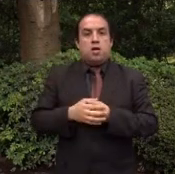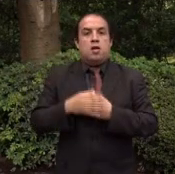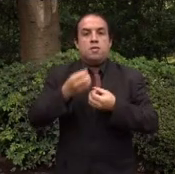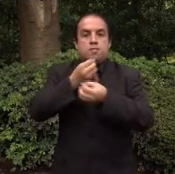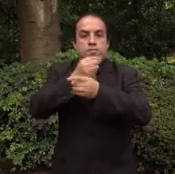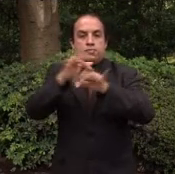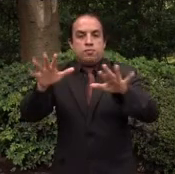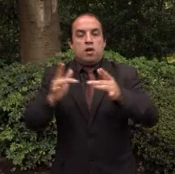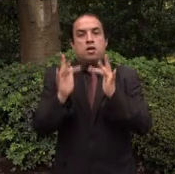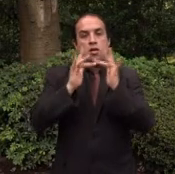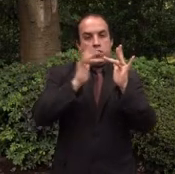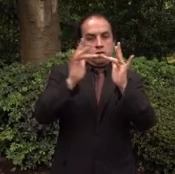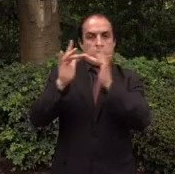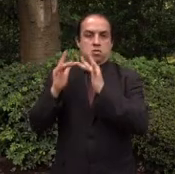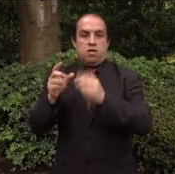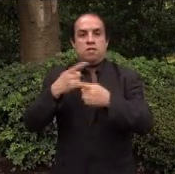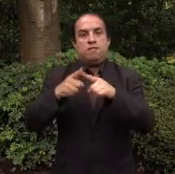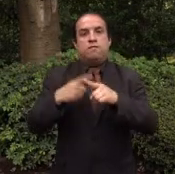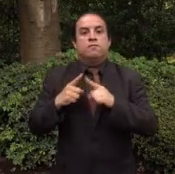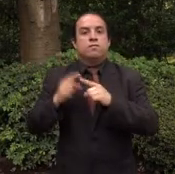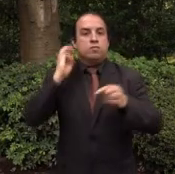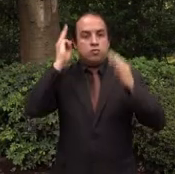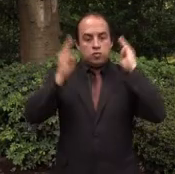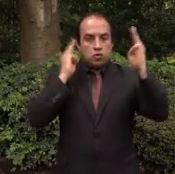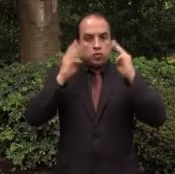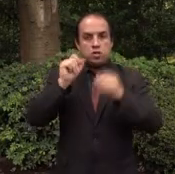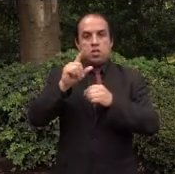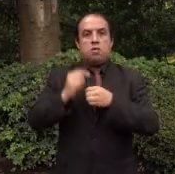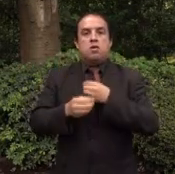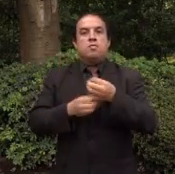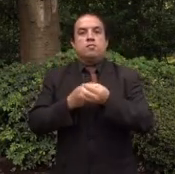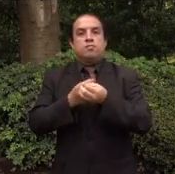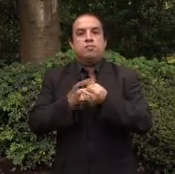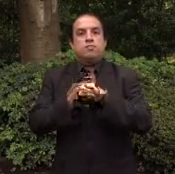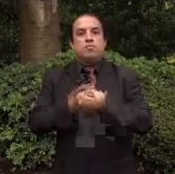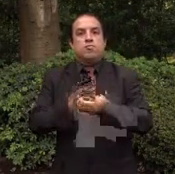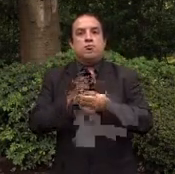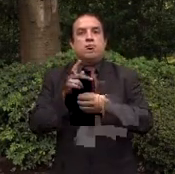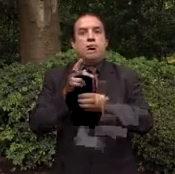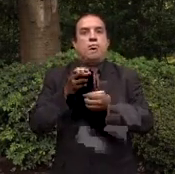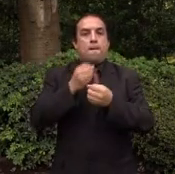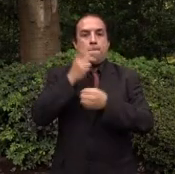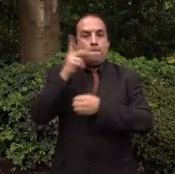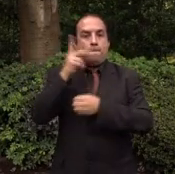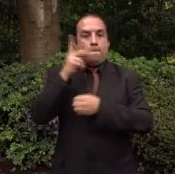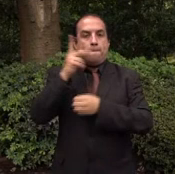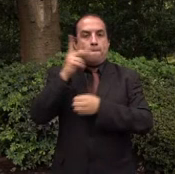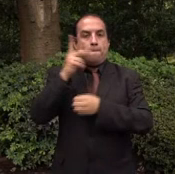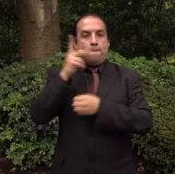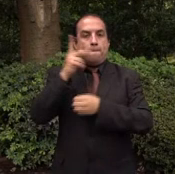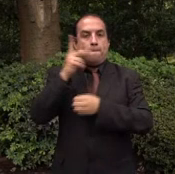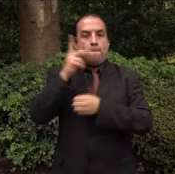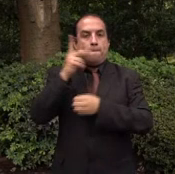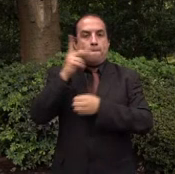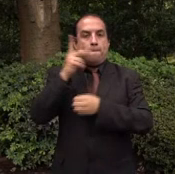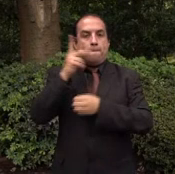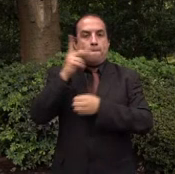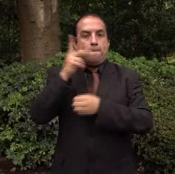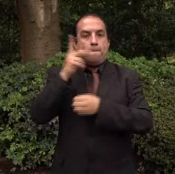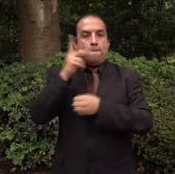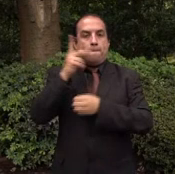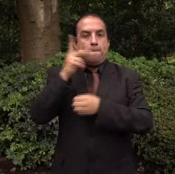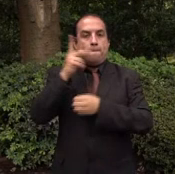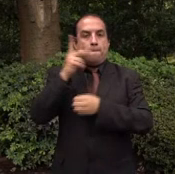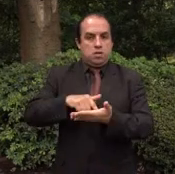de los distintos museos y la promoción de otros espacios culturales, como el caso de lo que ya narró